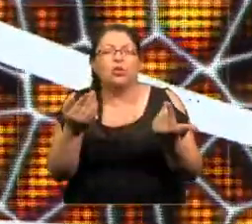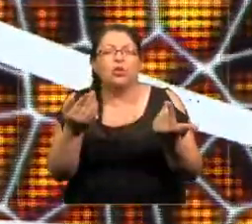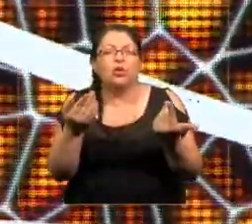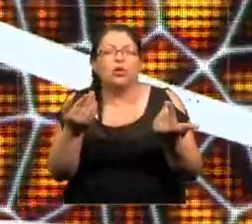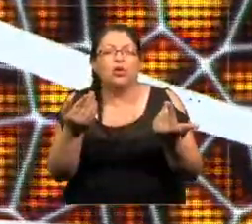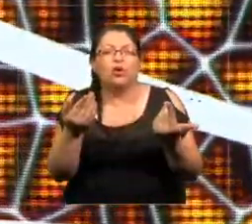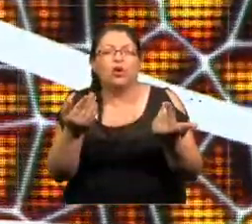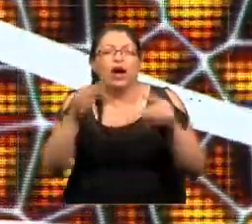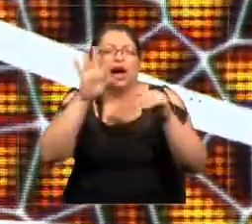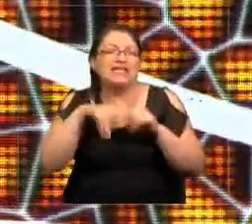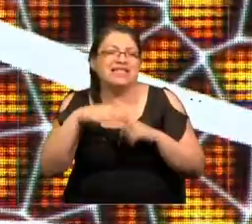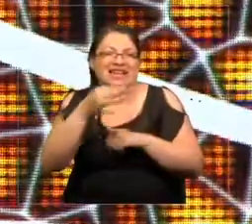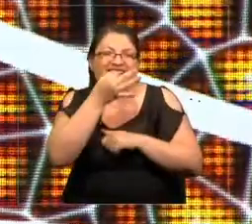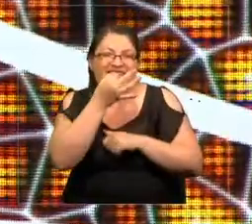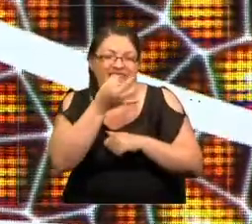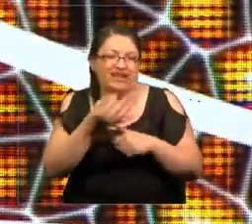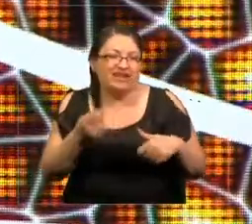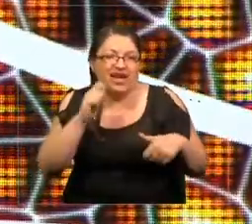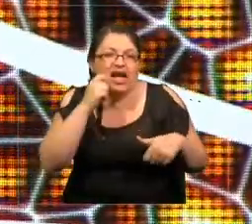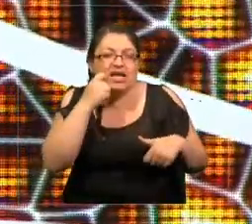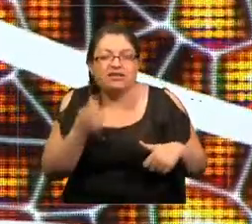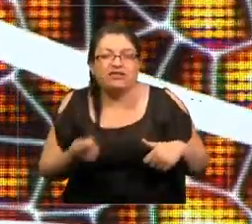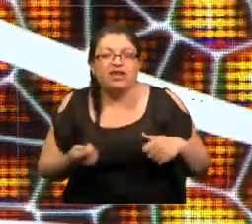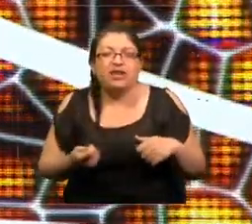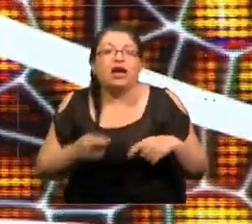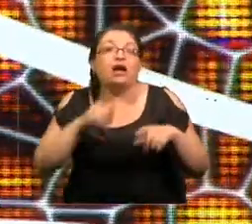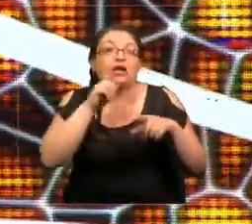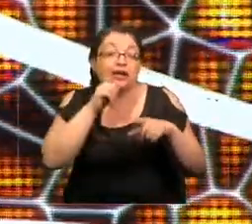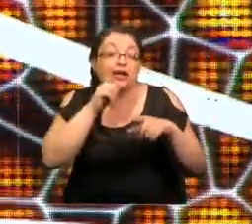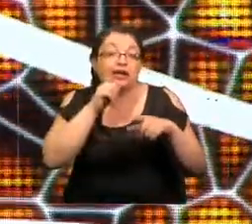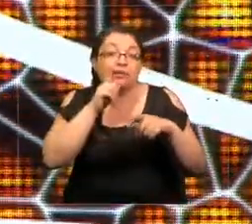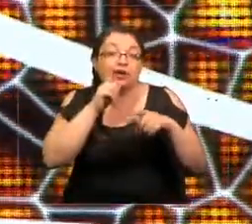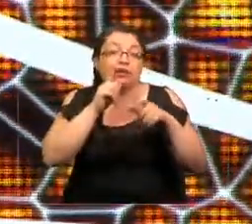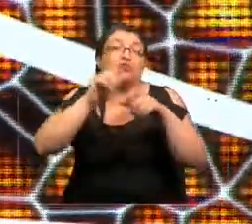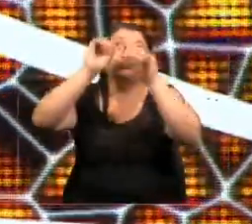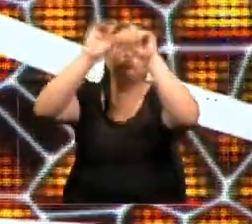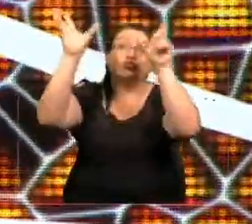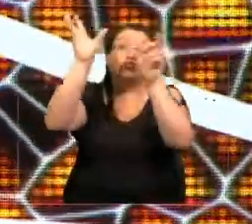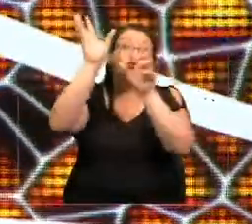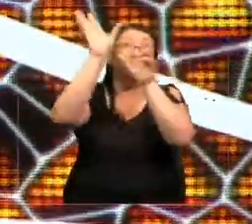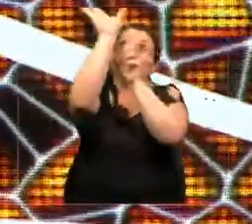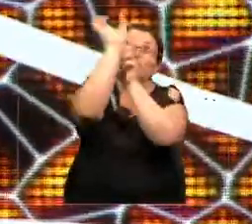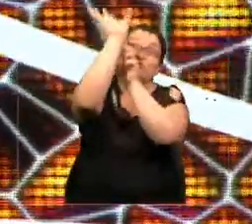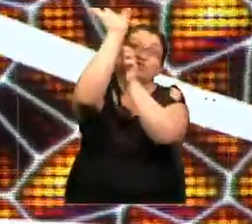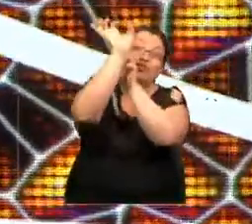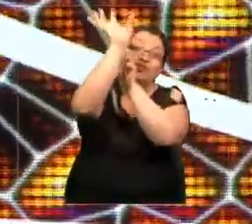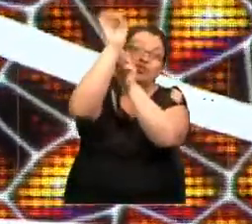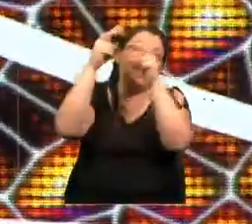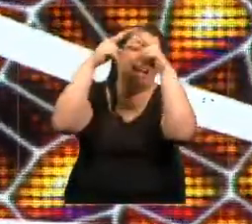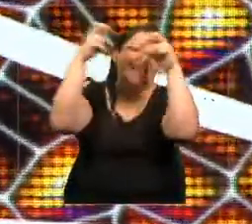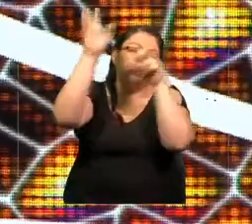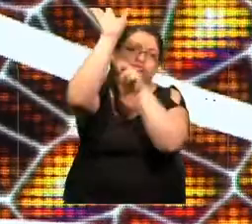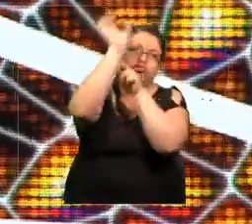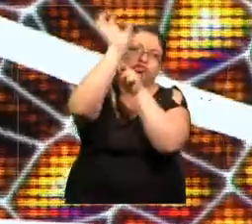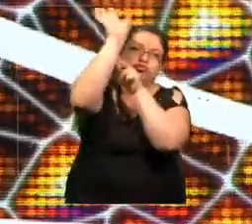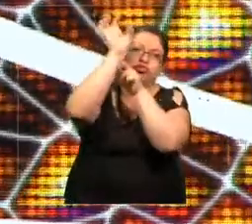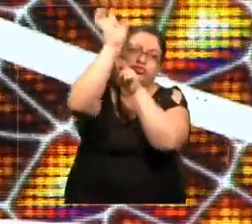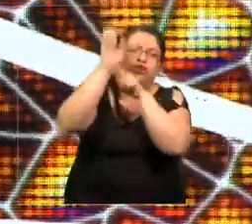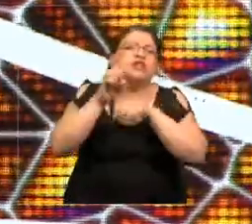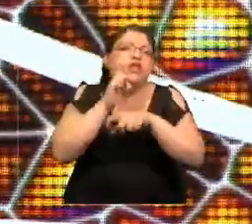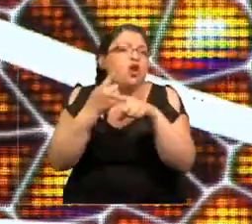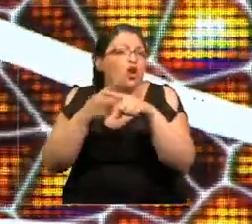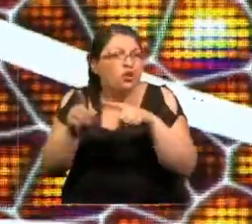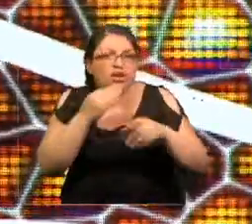son verdes tienen el calentador solar muchas ecotecnologías así que hacen que